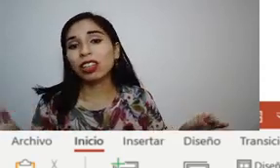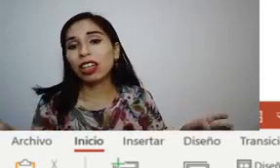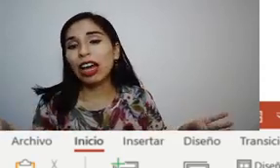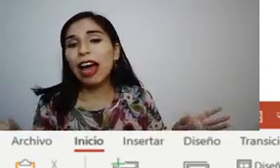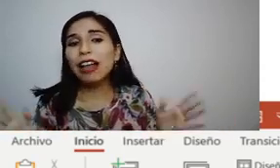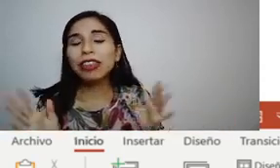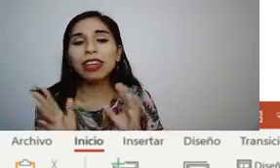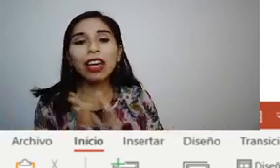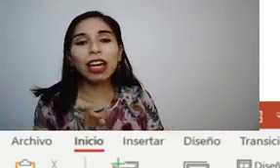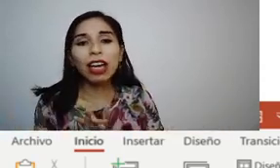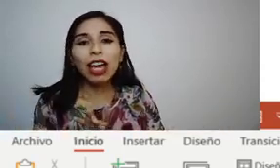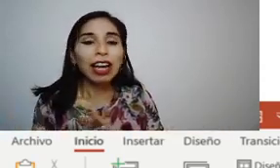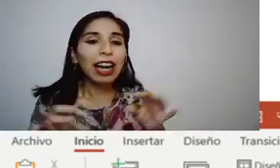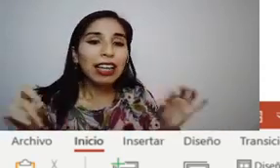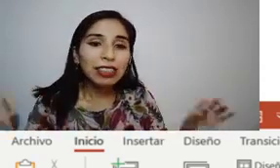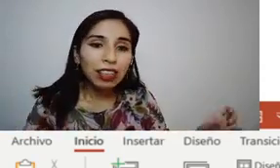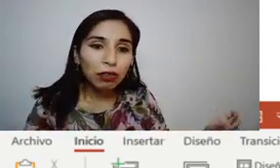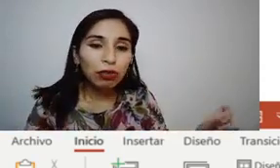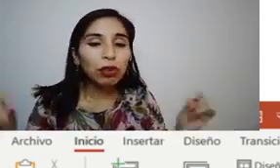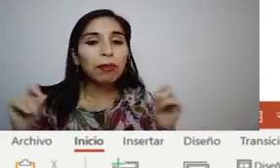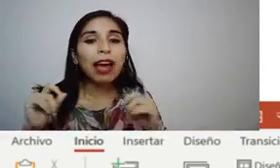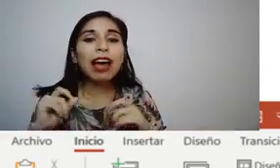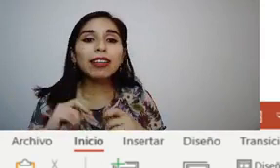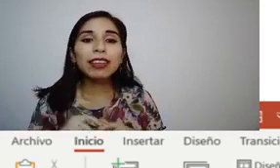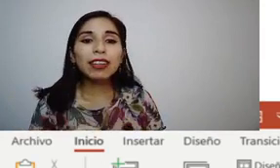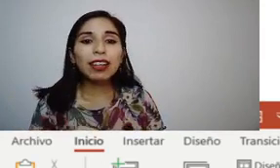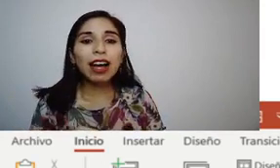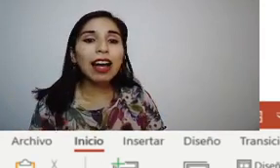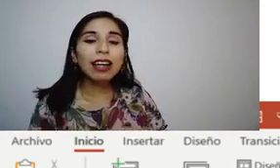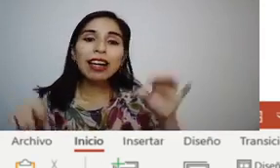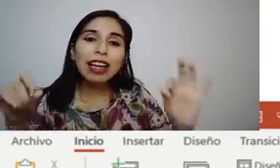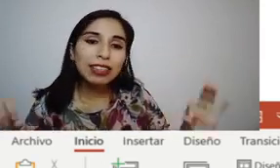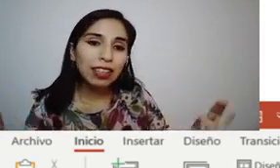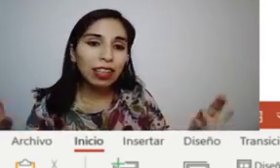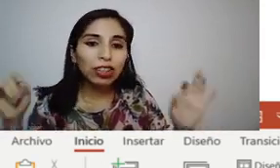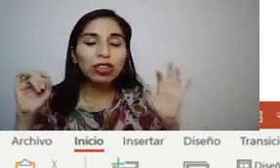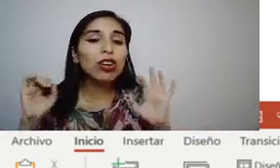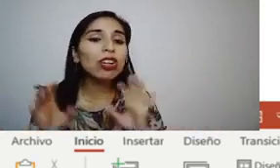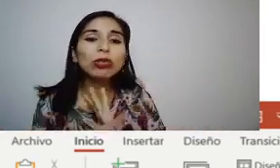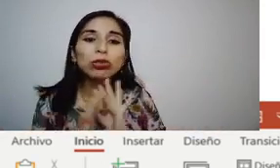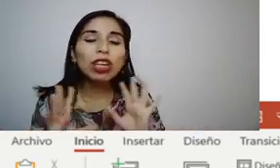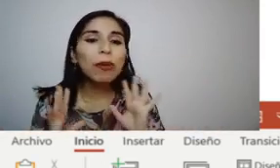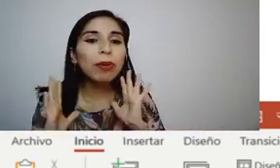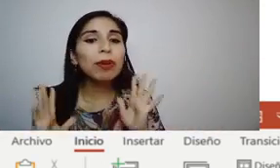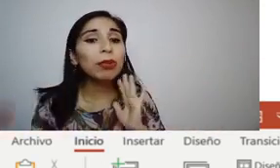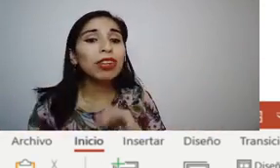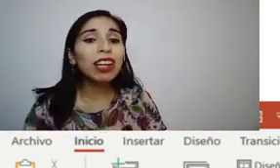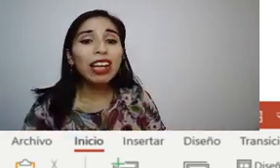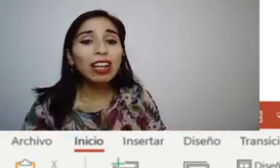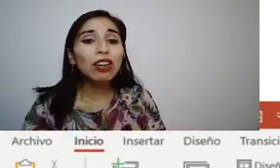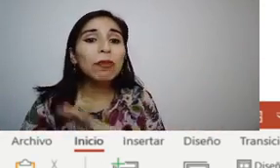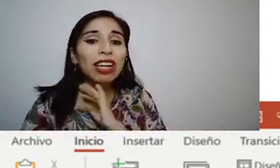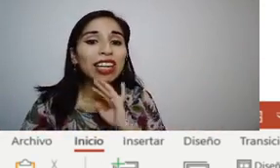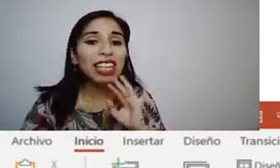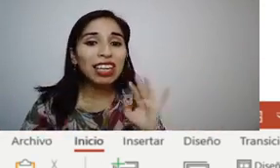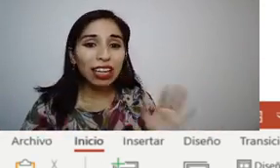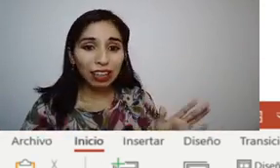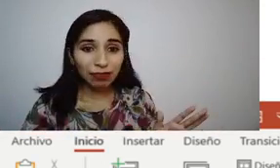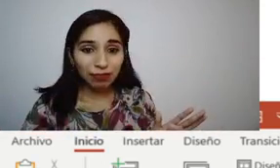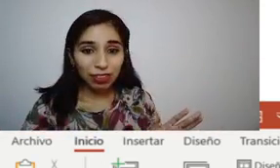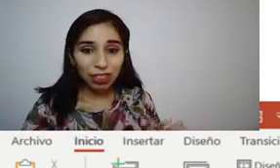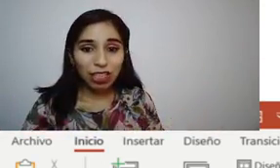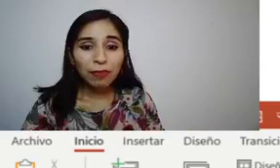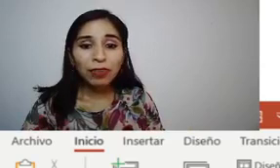día itinerante clase de informática clase de yoga ustedes pueden poner el nombre que